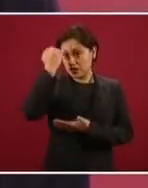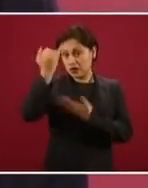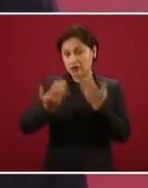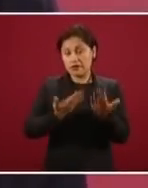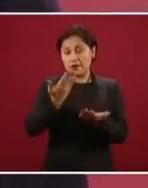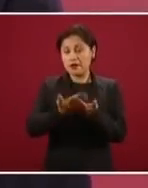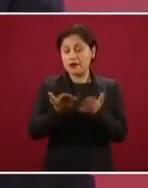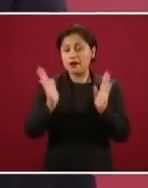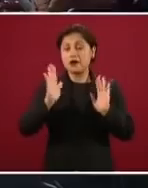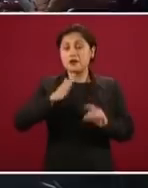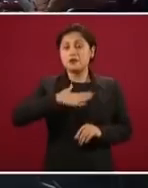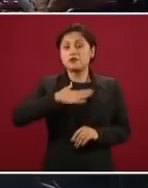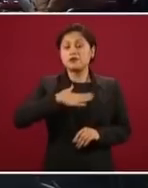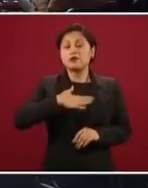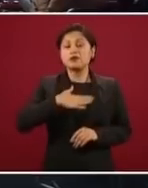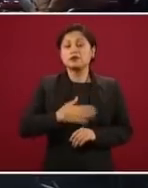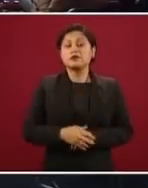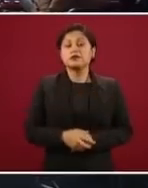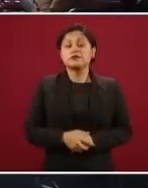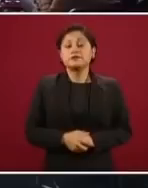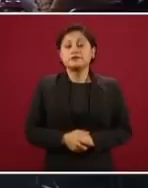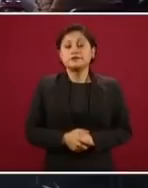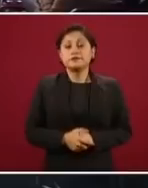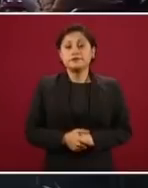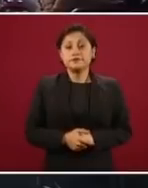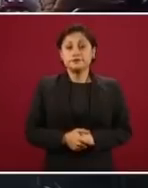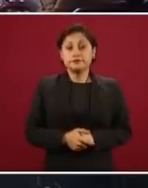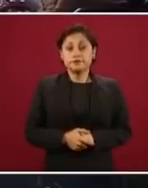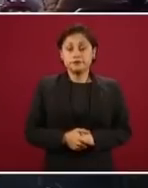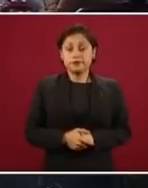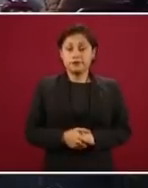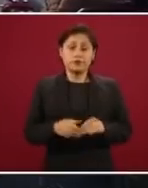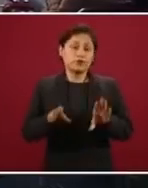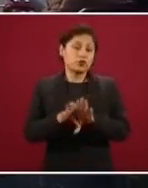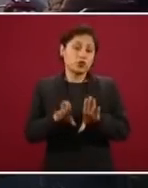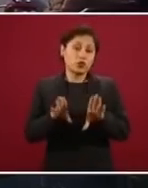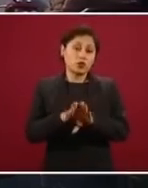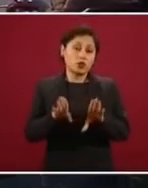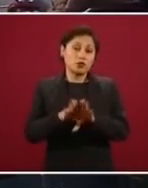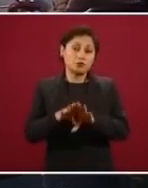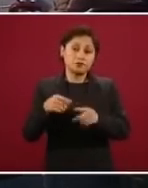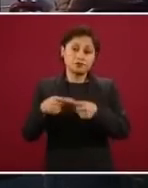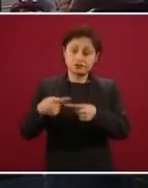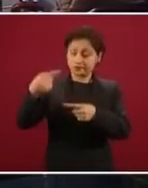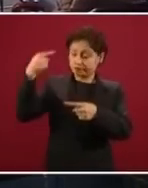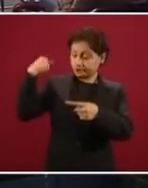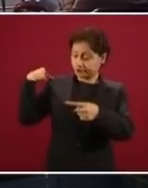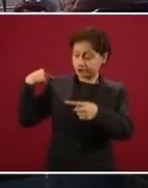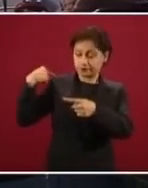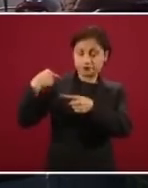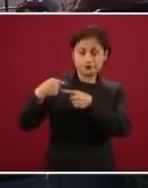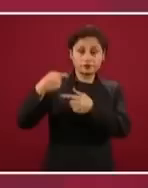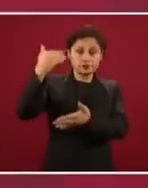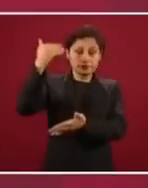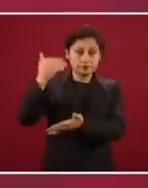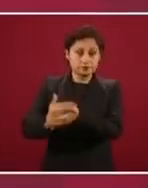hablando de un punto final de acabar con la corrupción